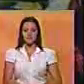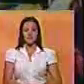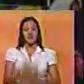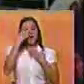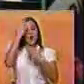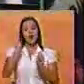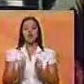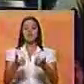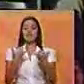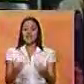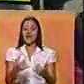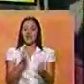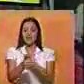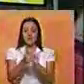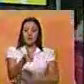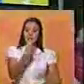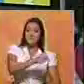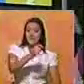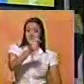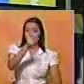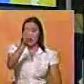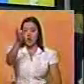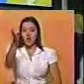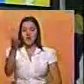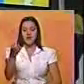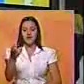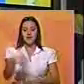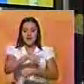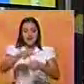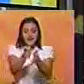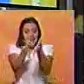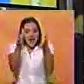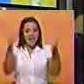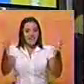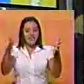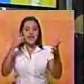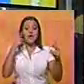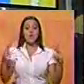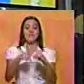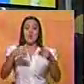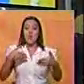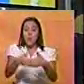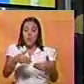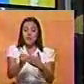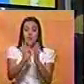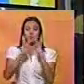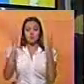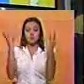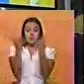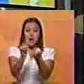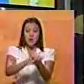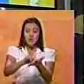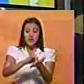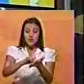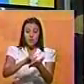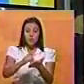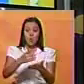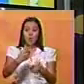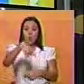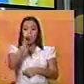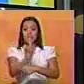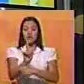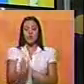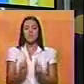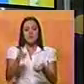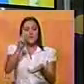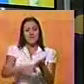Hola amigos, comenzamos los deportes con el béisbol de Grandes Ligas porque este domingo se disputó el último encuentro en el mítico Yankee Stadium de Nueva York, un histórico escenario que fue inaugurado en